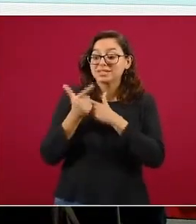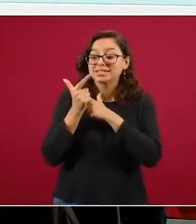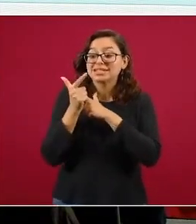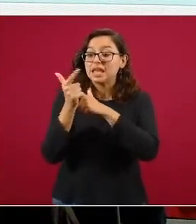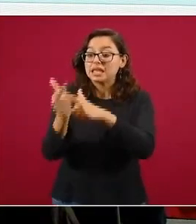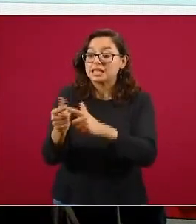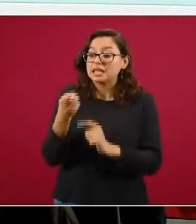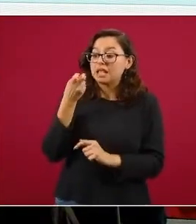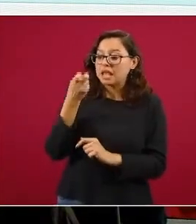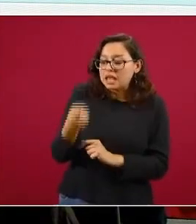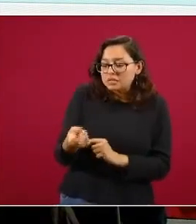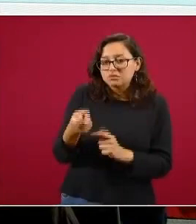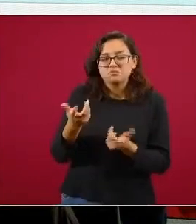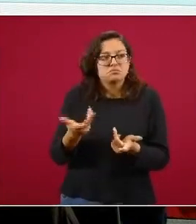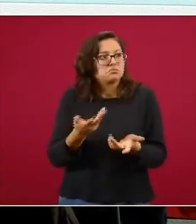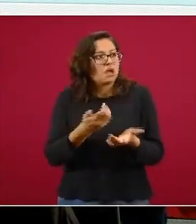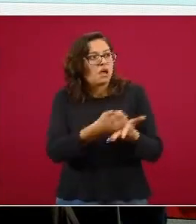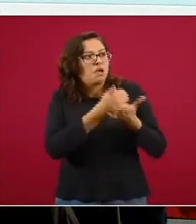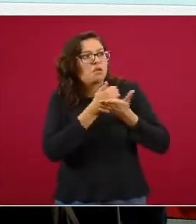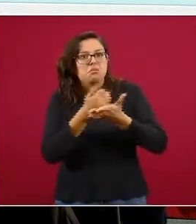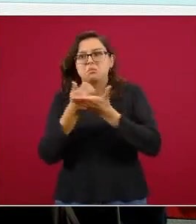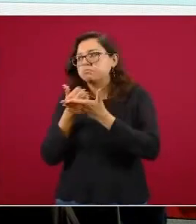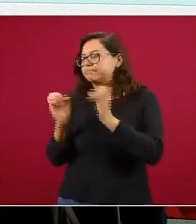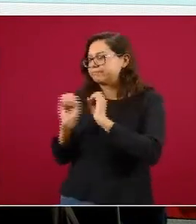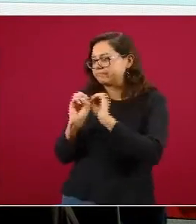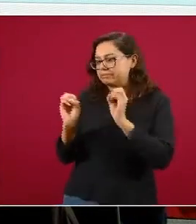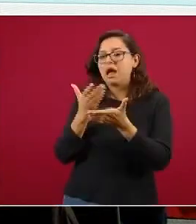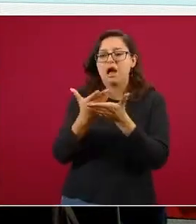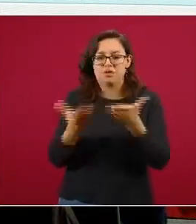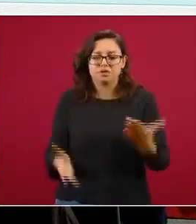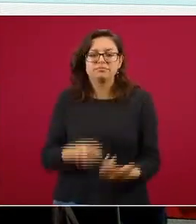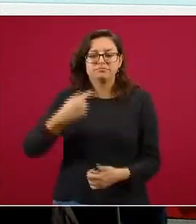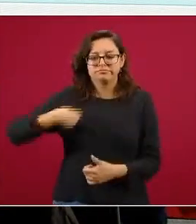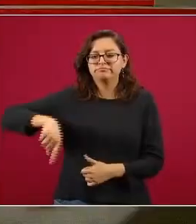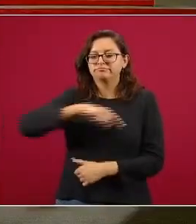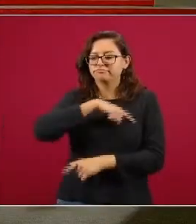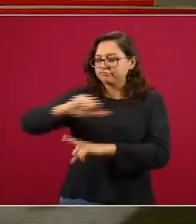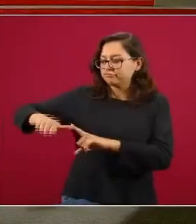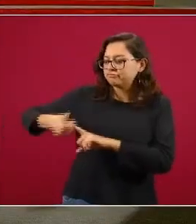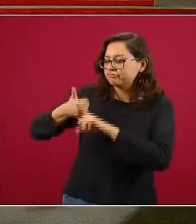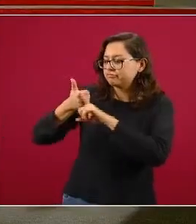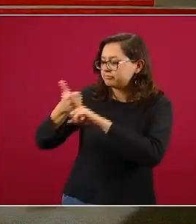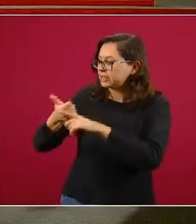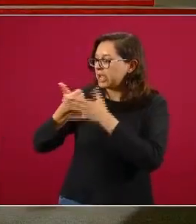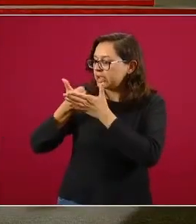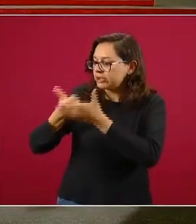un acompañamiento constante y permanente a estas personas jóvenes. Siguiente, por favor.